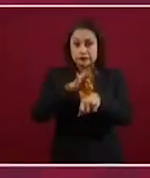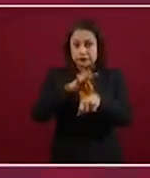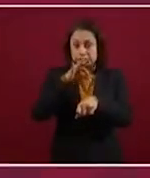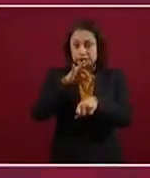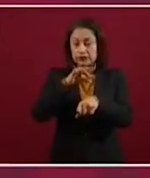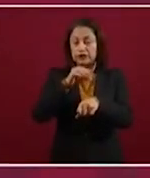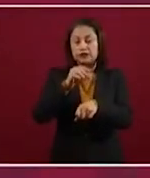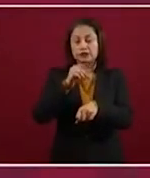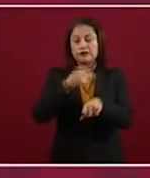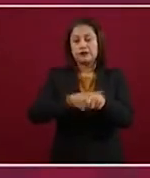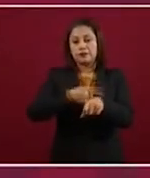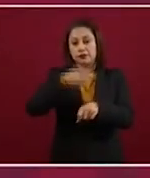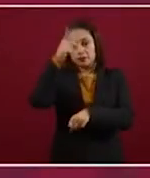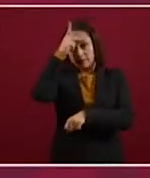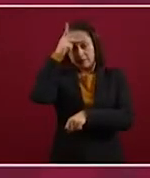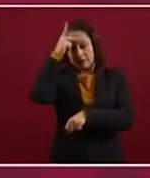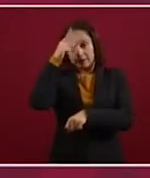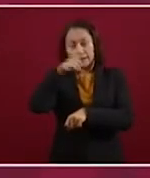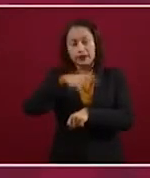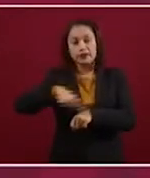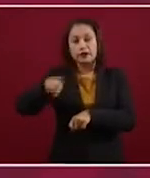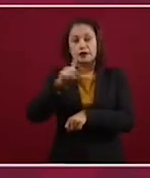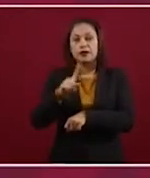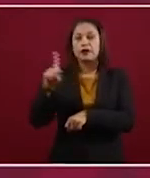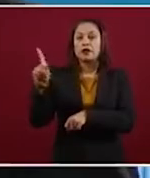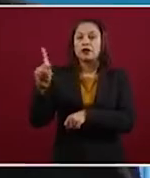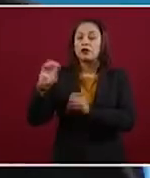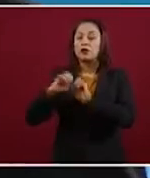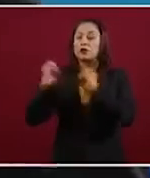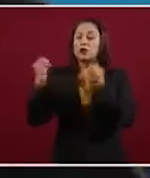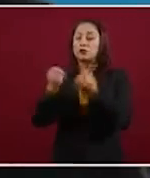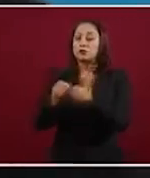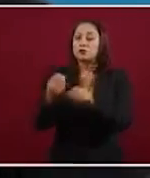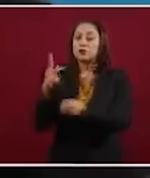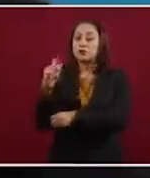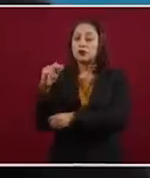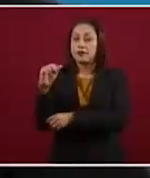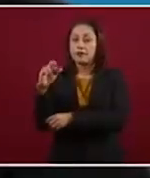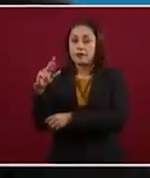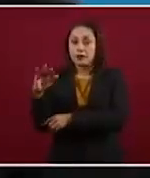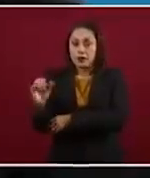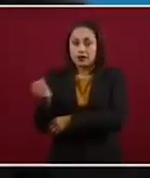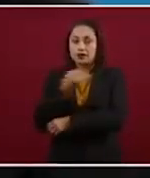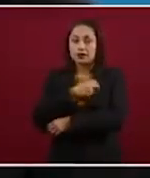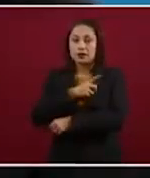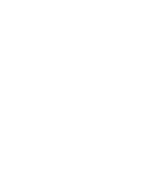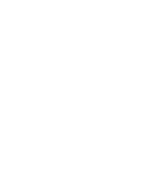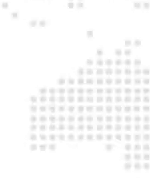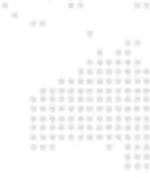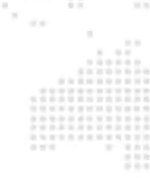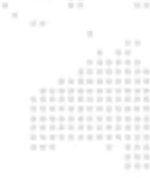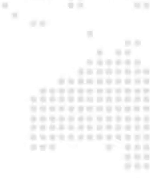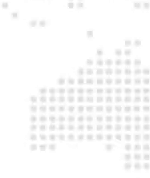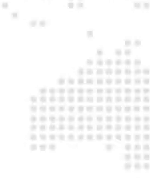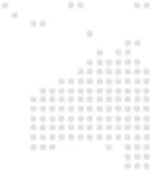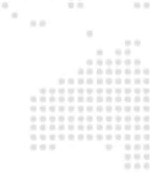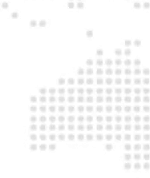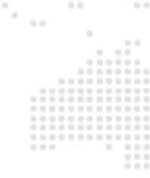que ha propuesto la organización panamericana de la salud y que ya lo estamos utilizando para hacer esta transferencia de capacidades